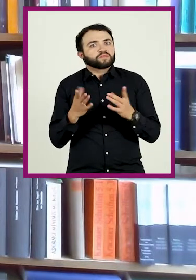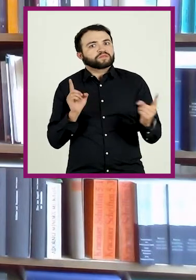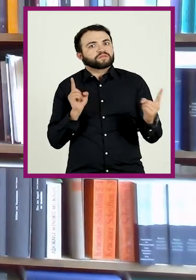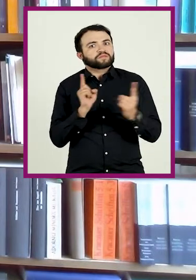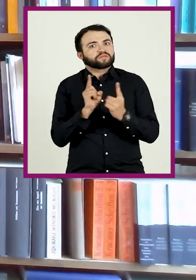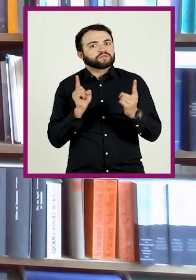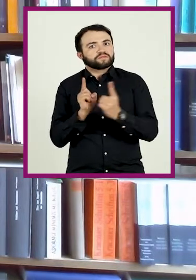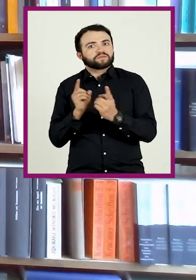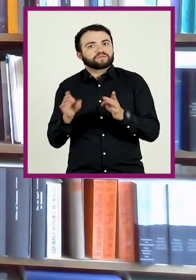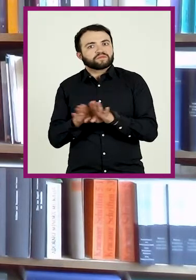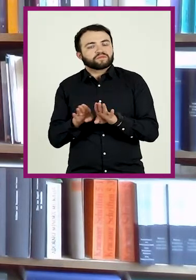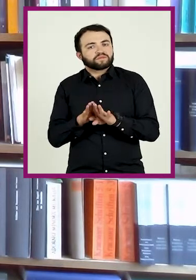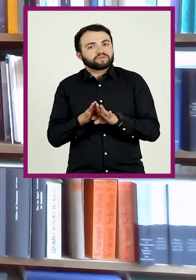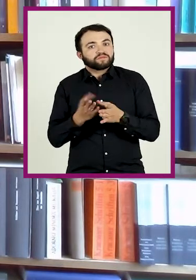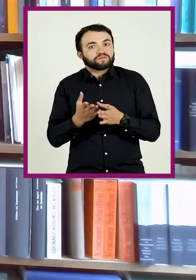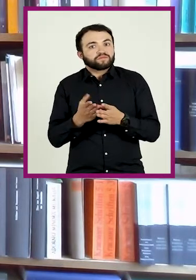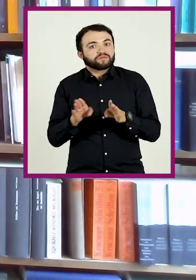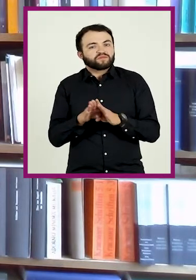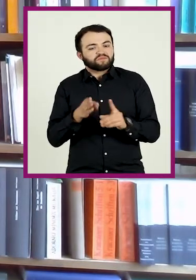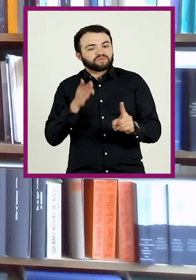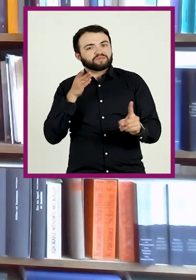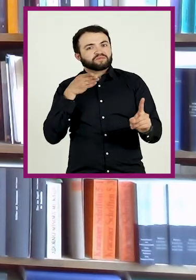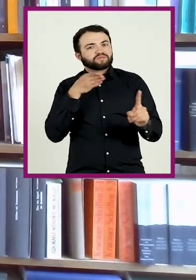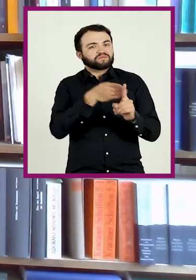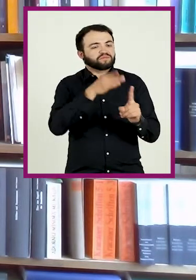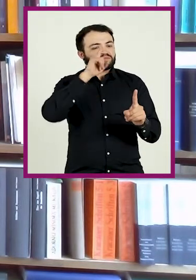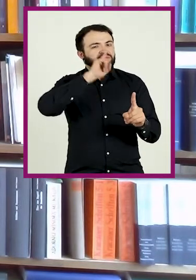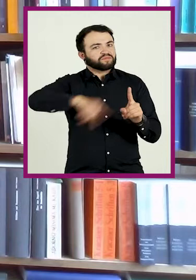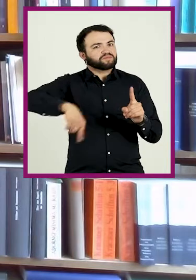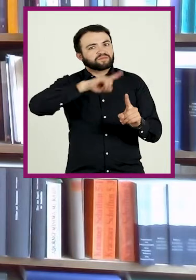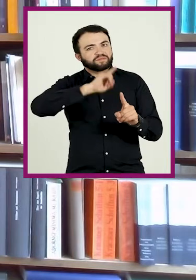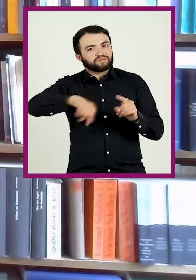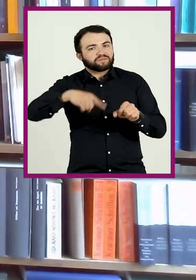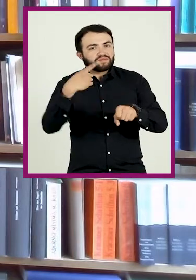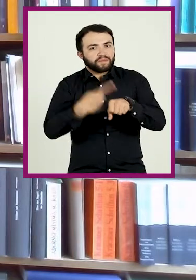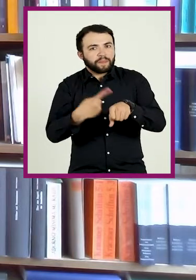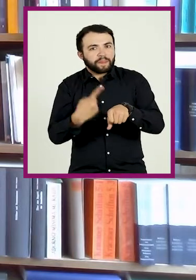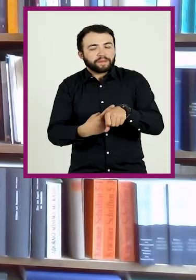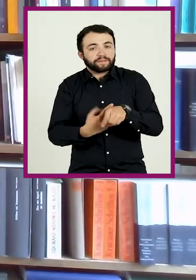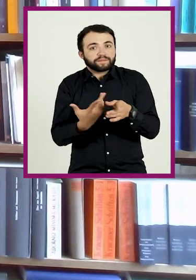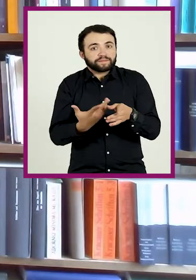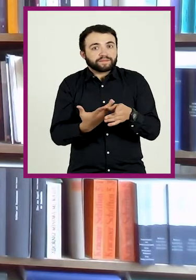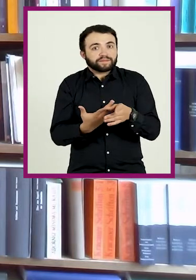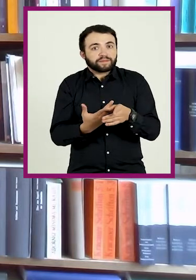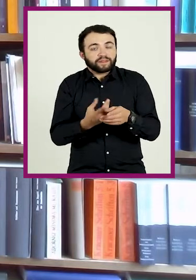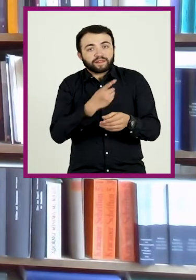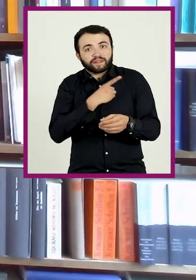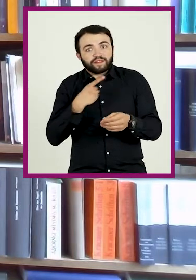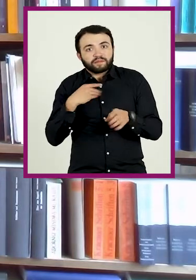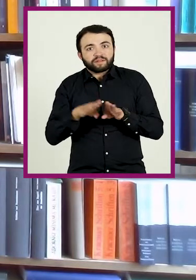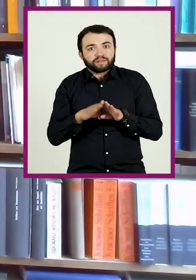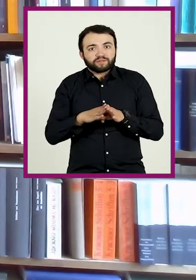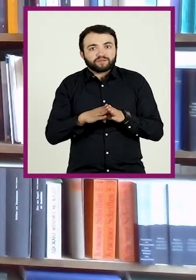modo nuevas formas de estar con los demás y de enfrentar una enfermedad